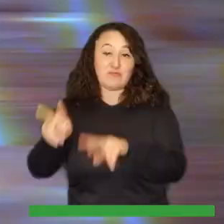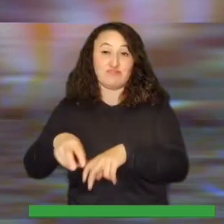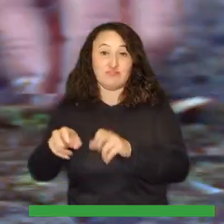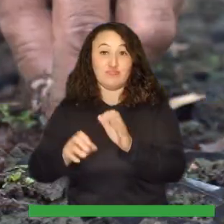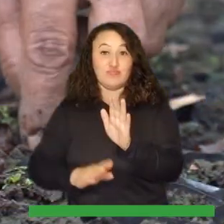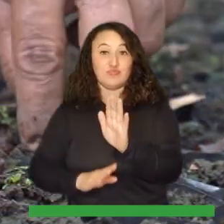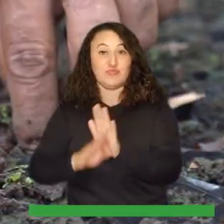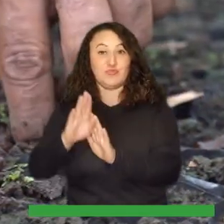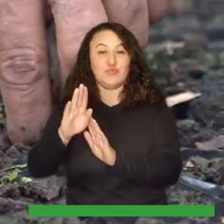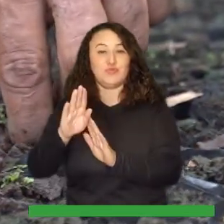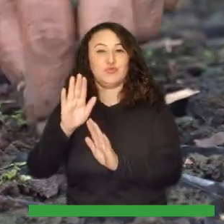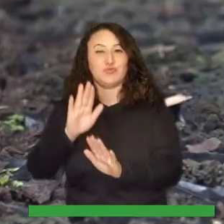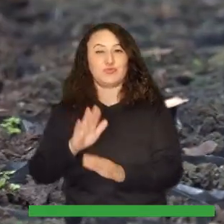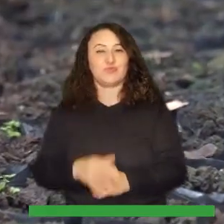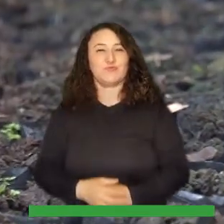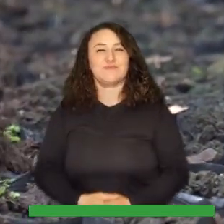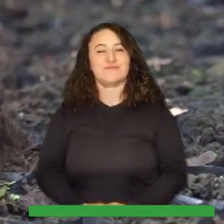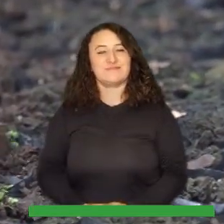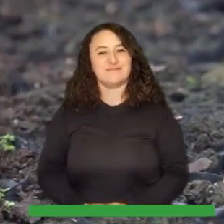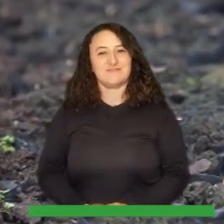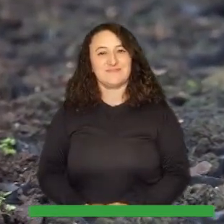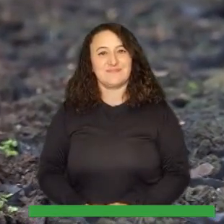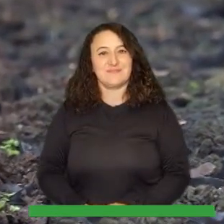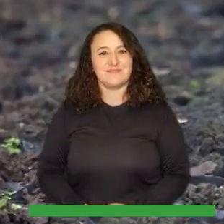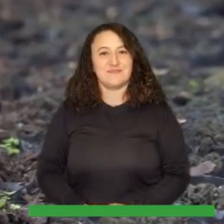óptimo desarrollo de sus siembras.